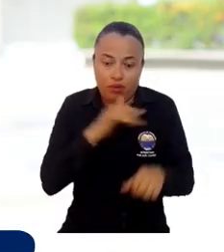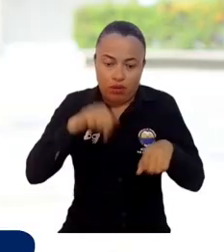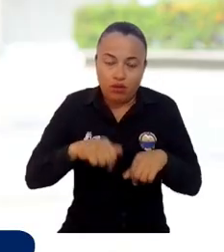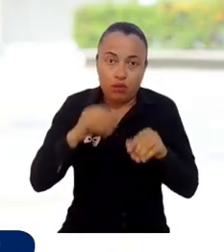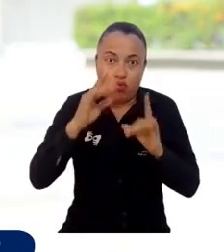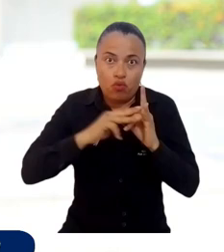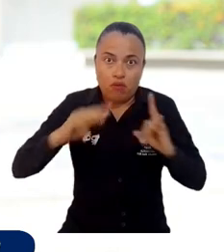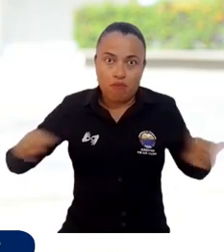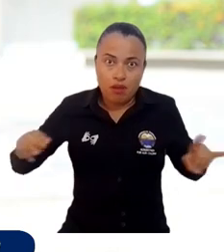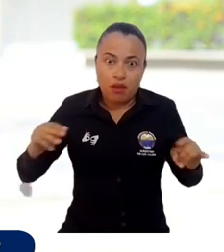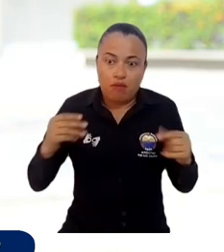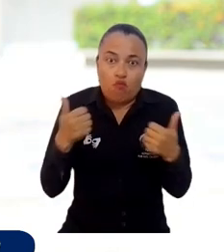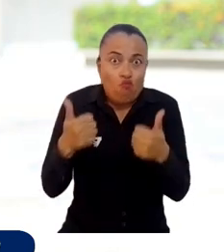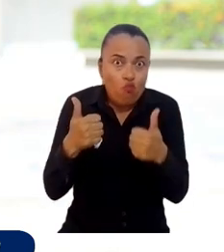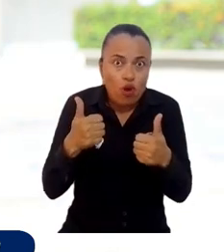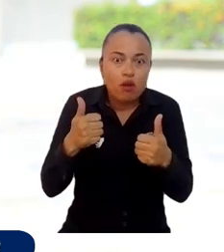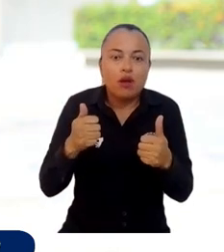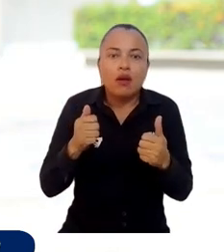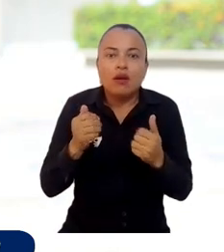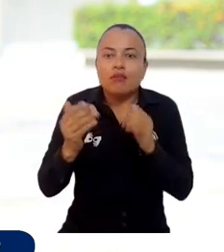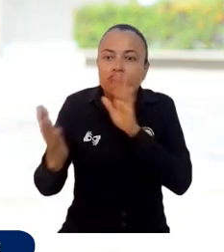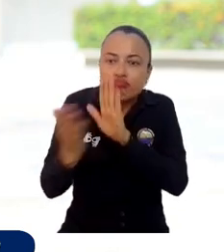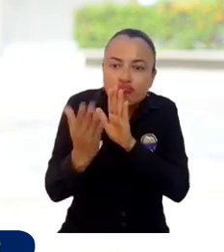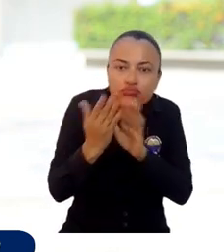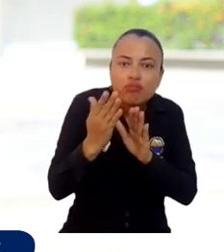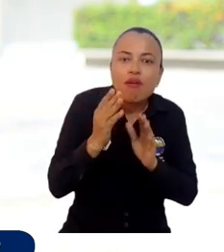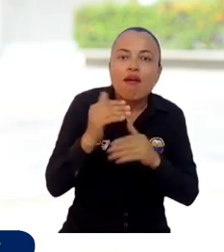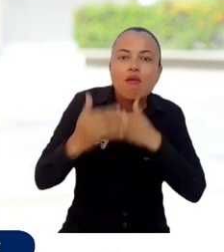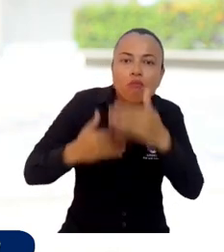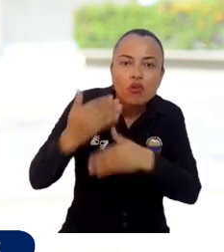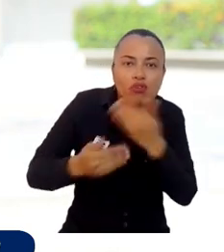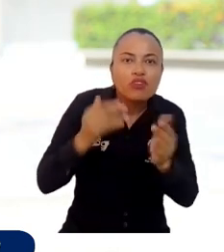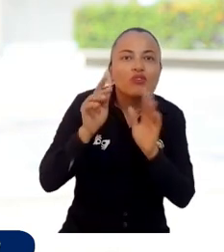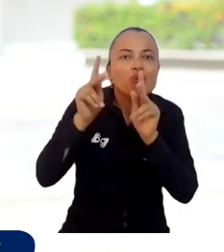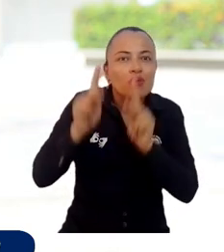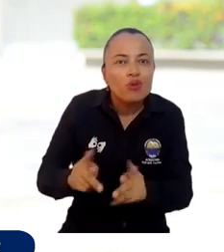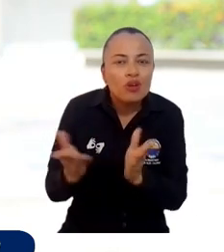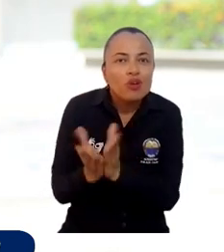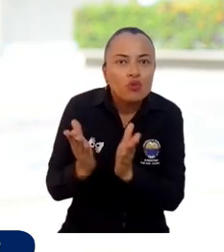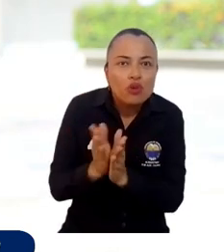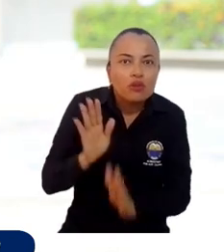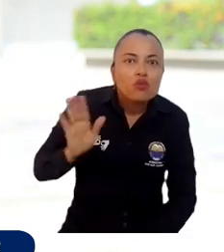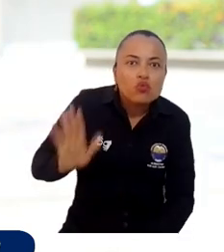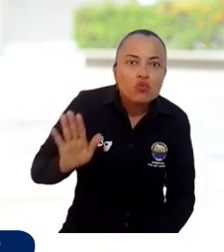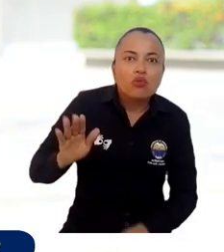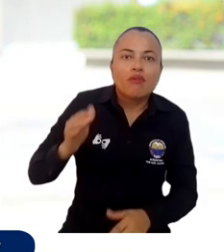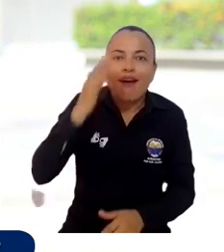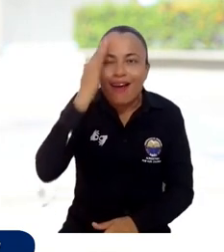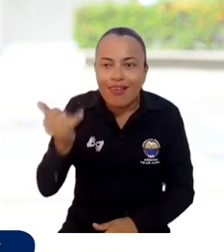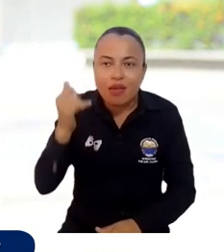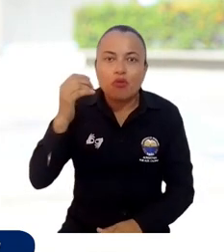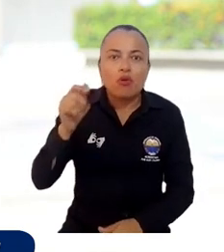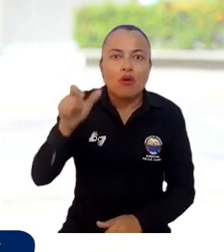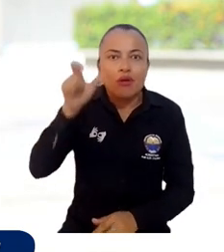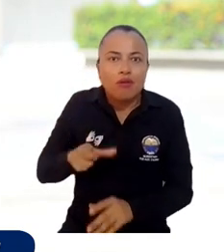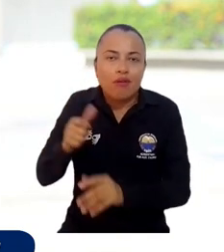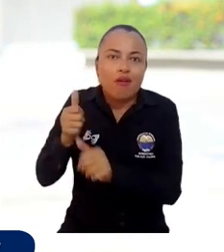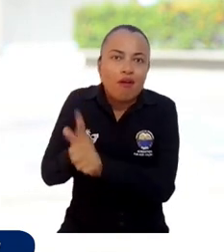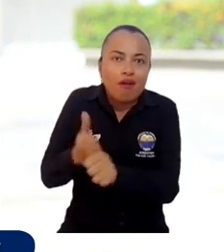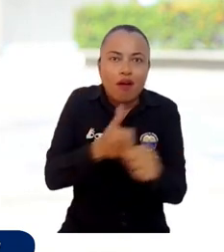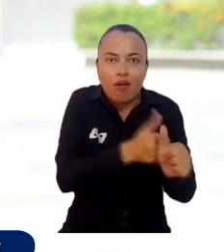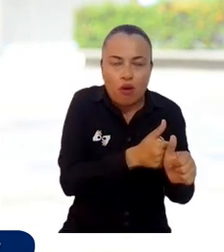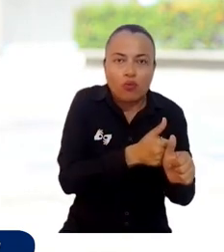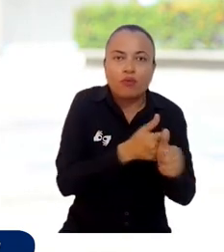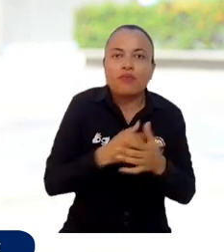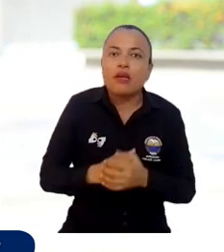abre la Universidad del Magdalena es buenísima porque nos permite estar cerca del proceso estudiantil y académico y personal